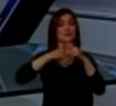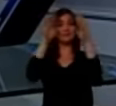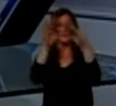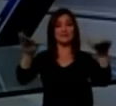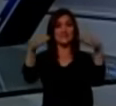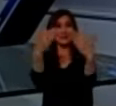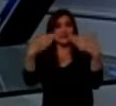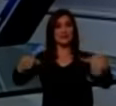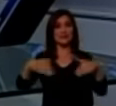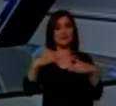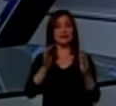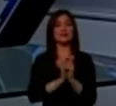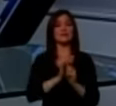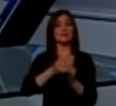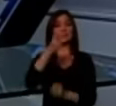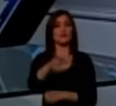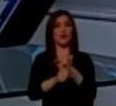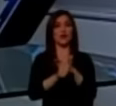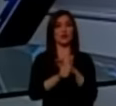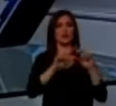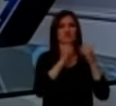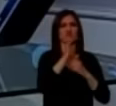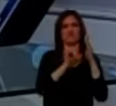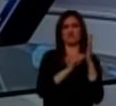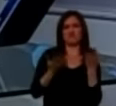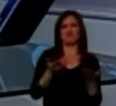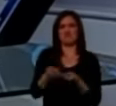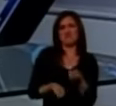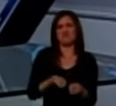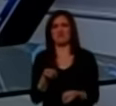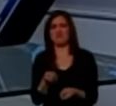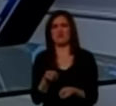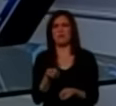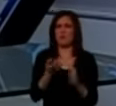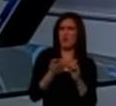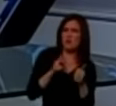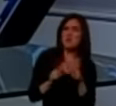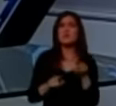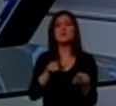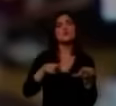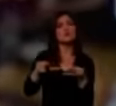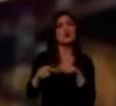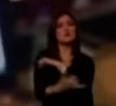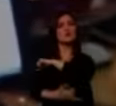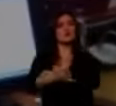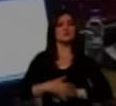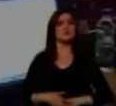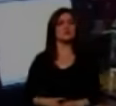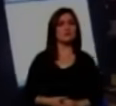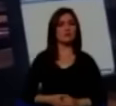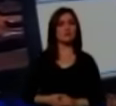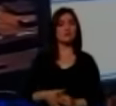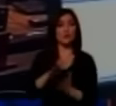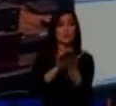La oposición tiene reparos por el impacto que podría tener en el sector comercial en varias zonas del país.